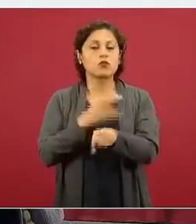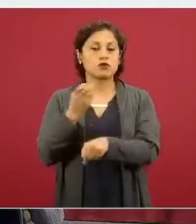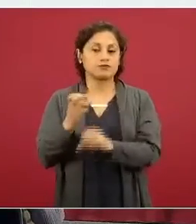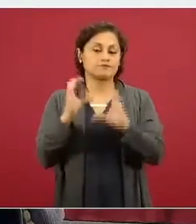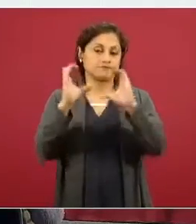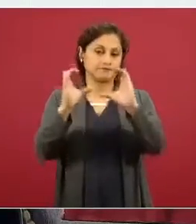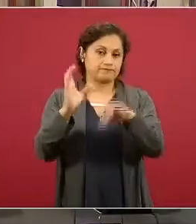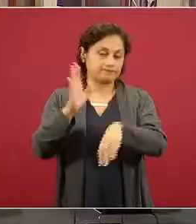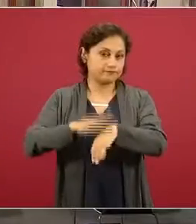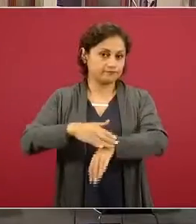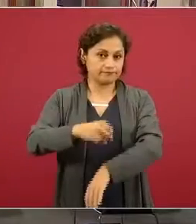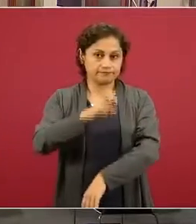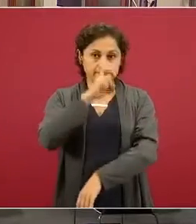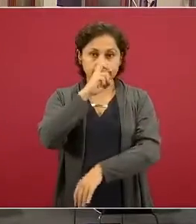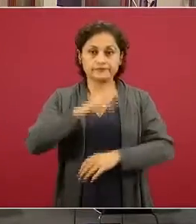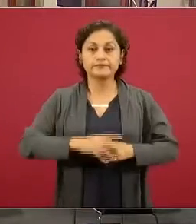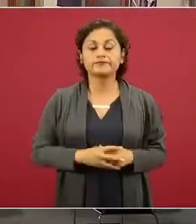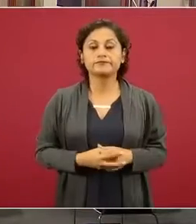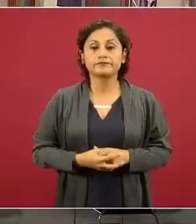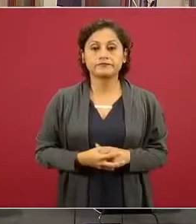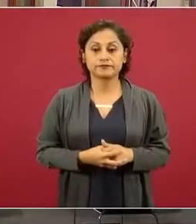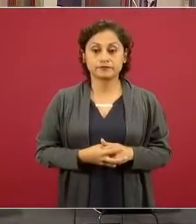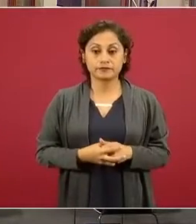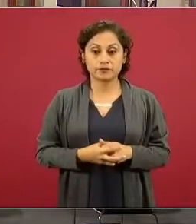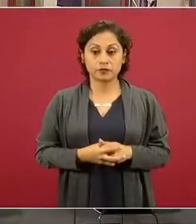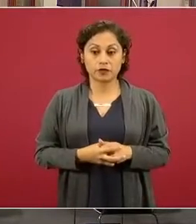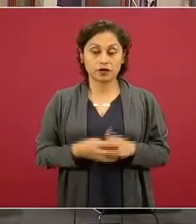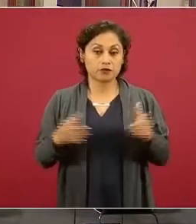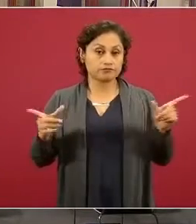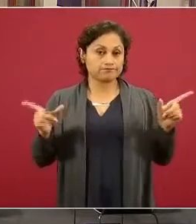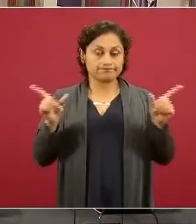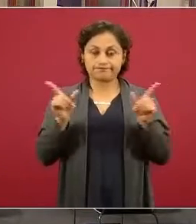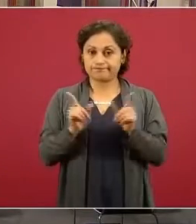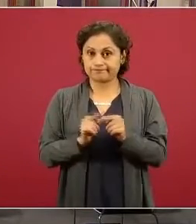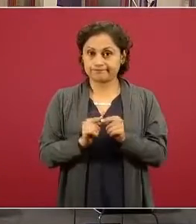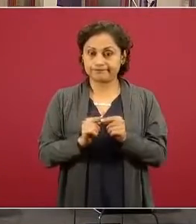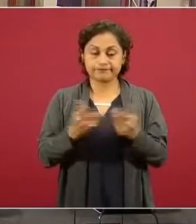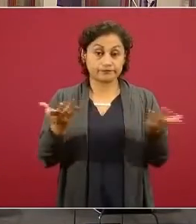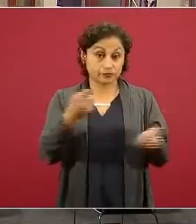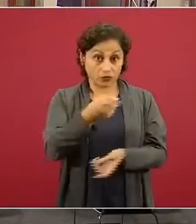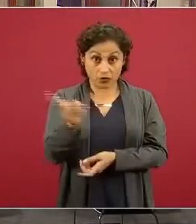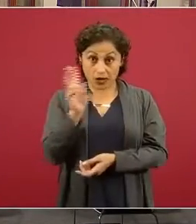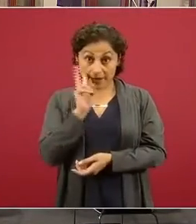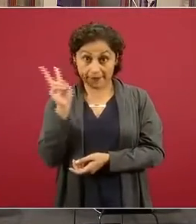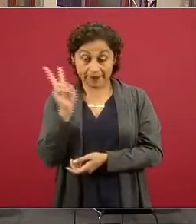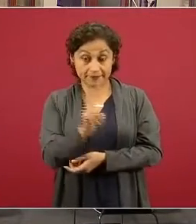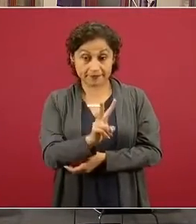precauciones mayores. Entonces, creo que eso es todo. Entonces, como pueden ver, digo,